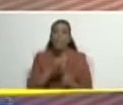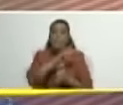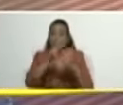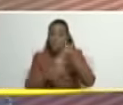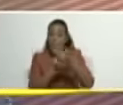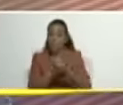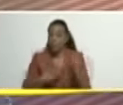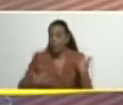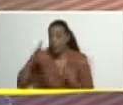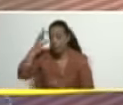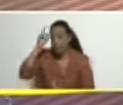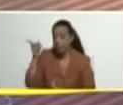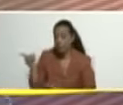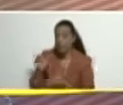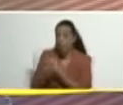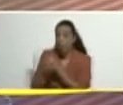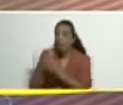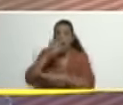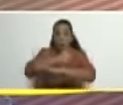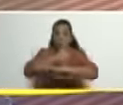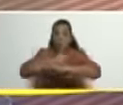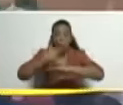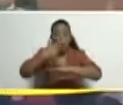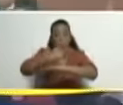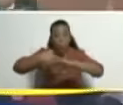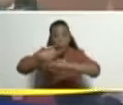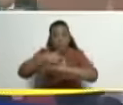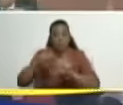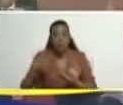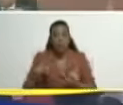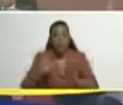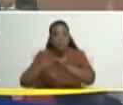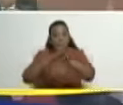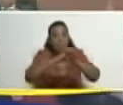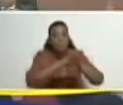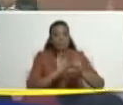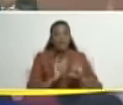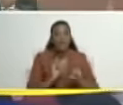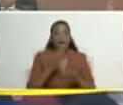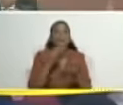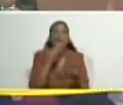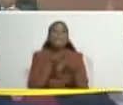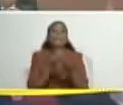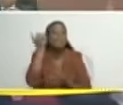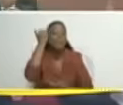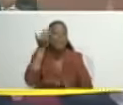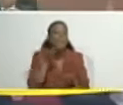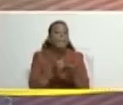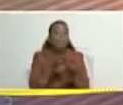vicepresidenta, compañero del equipo, es lo que le vengo a plantear.